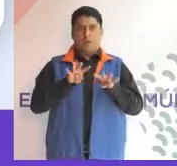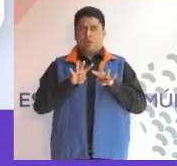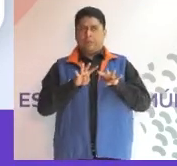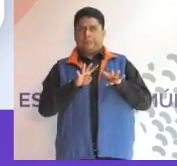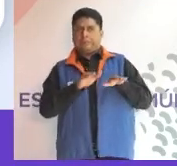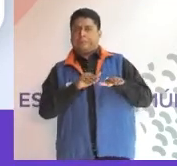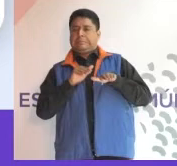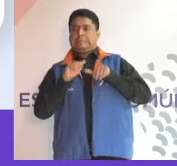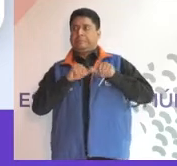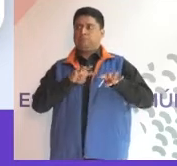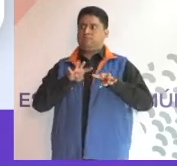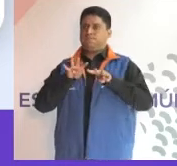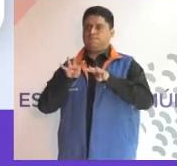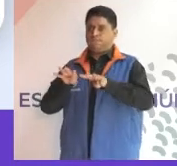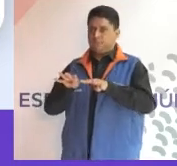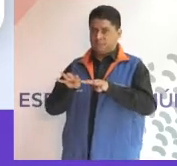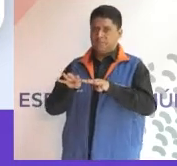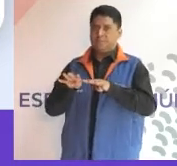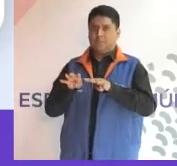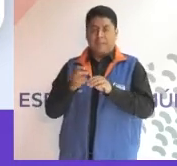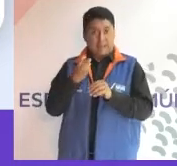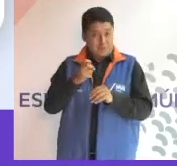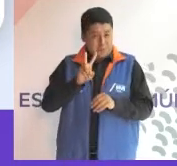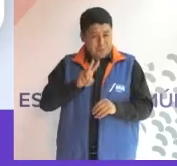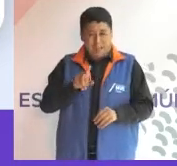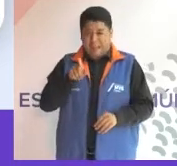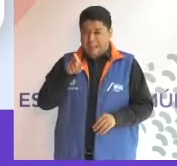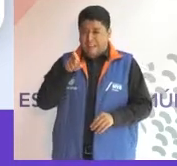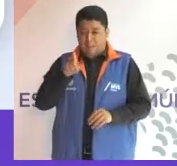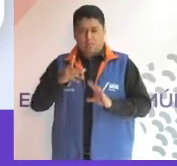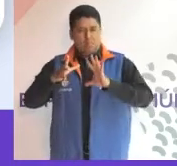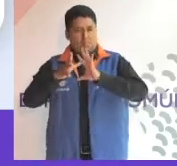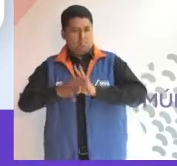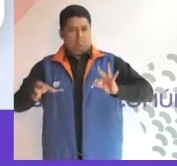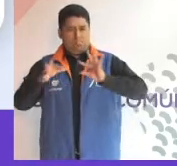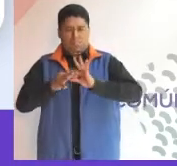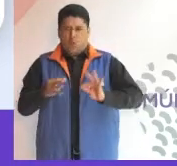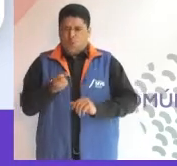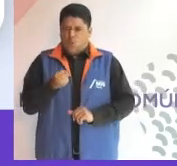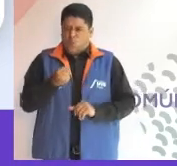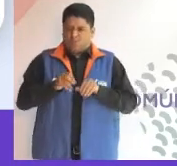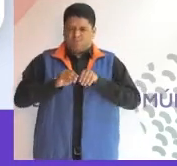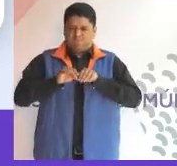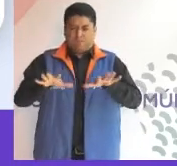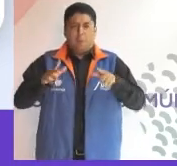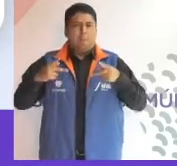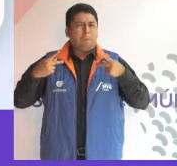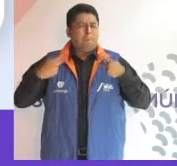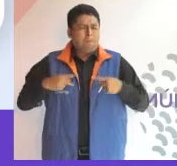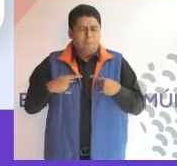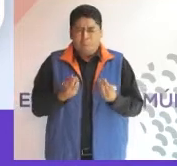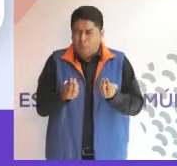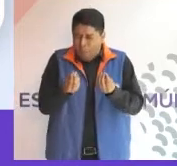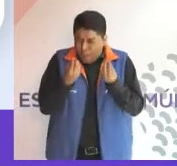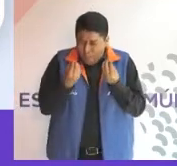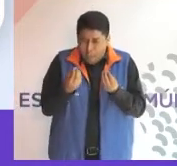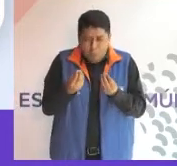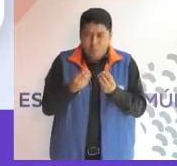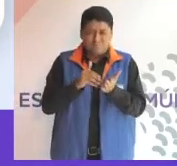de una manera absolutamente dramática a la sociedad civil. Pasamos de 3.600.000